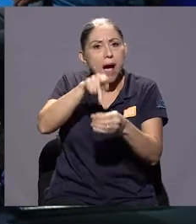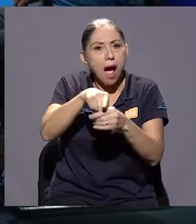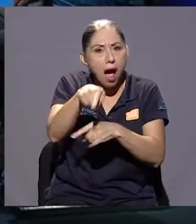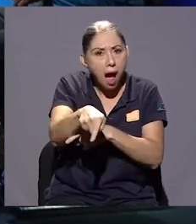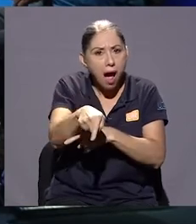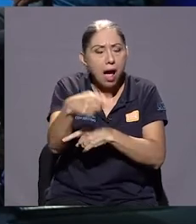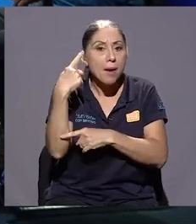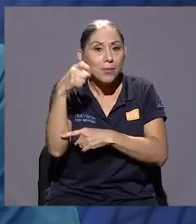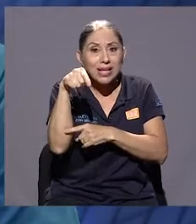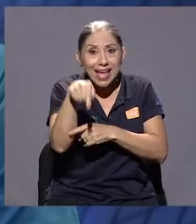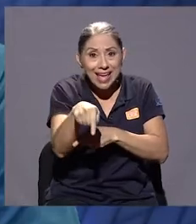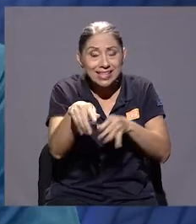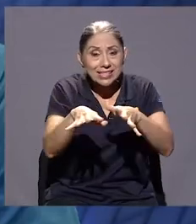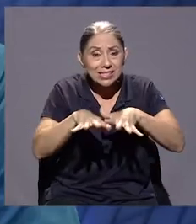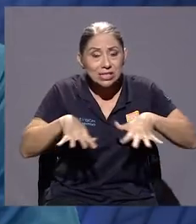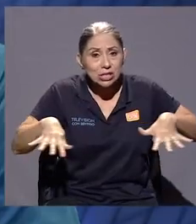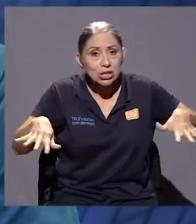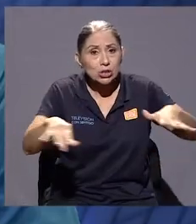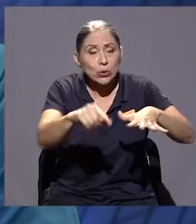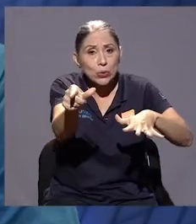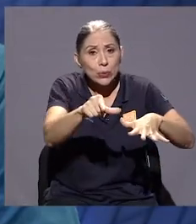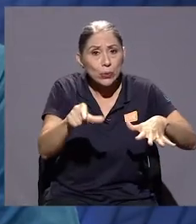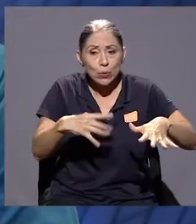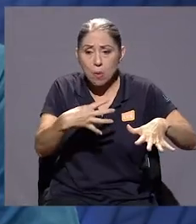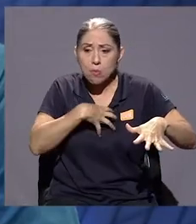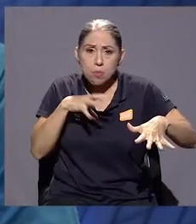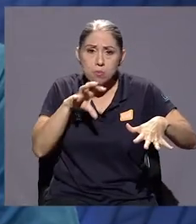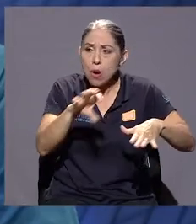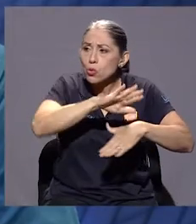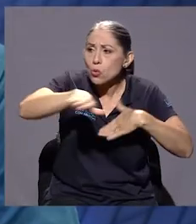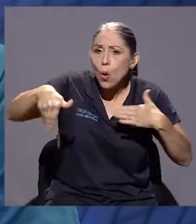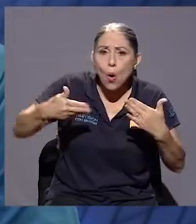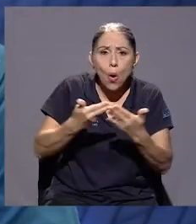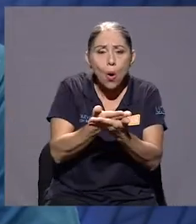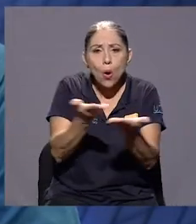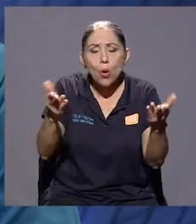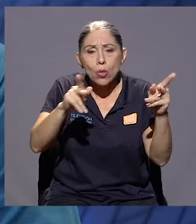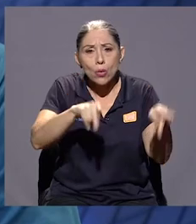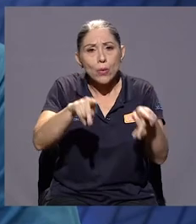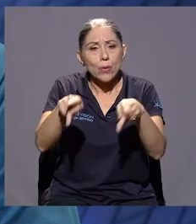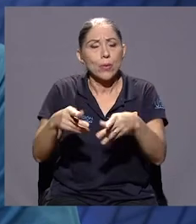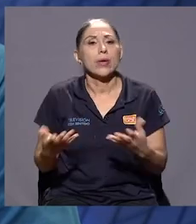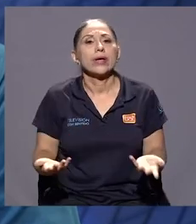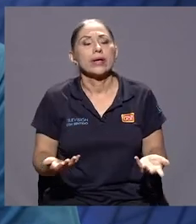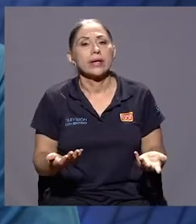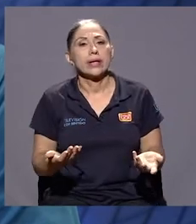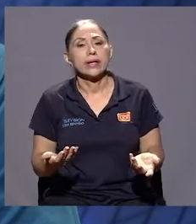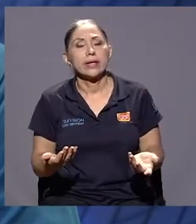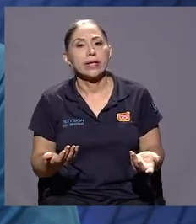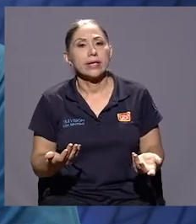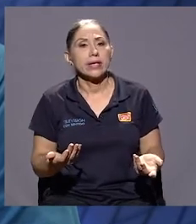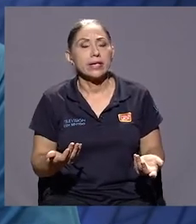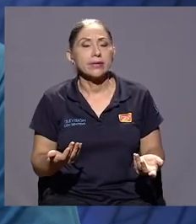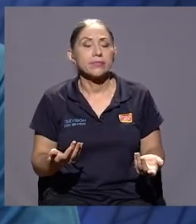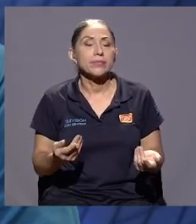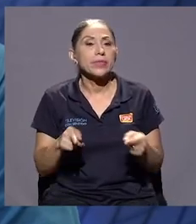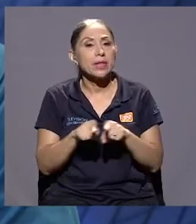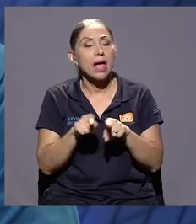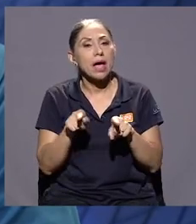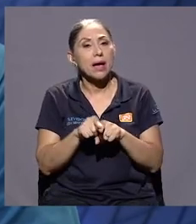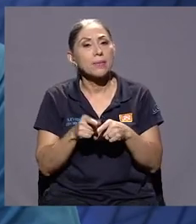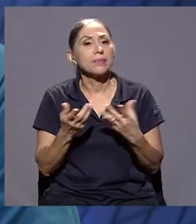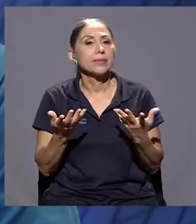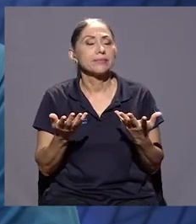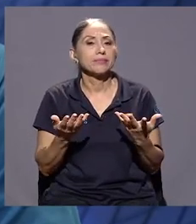es un territorio de la ciudadanía por su sociedad en el yen y una otra manera se diría